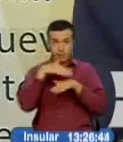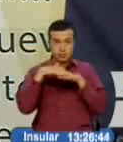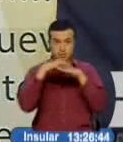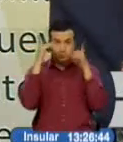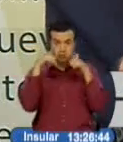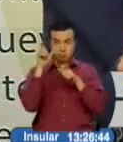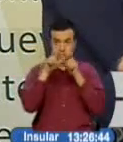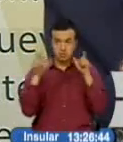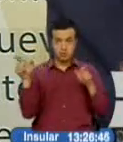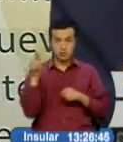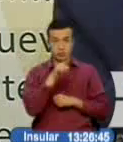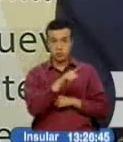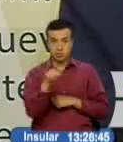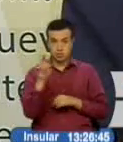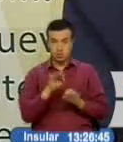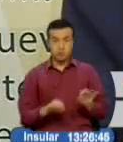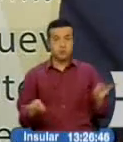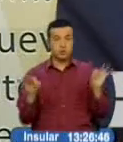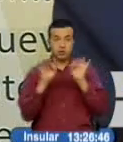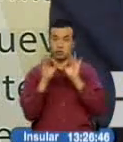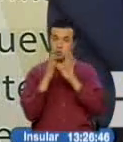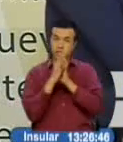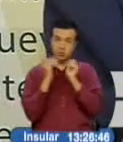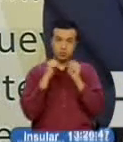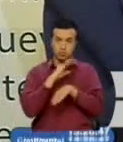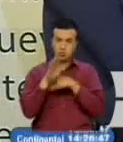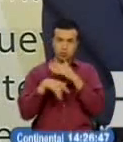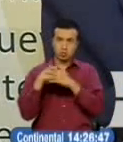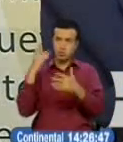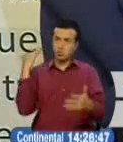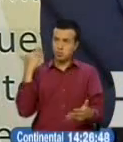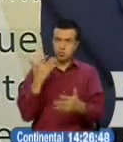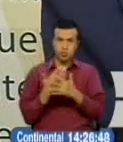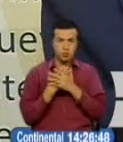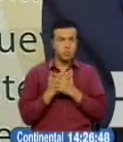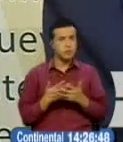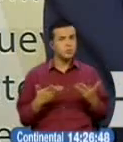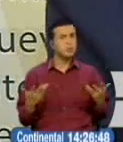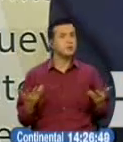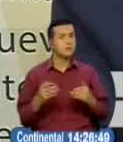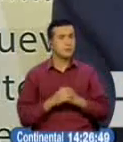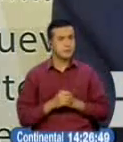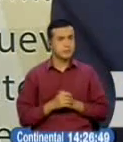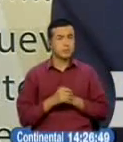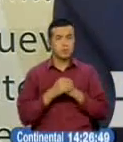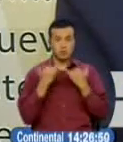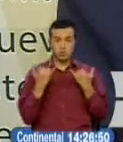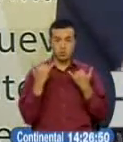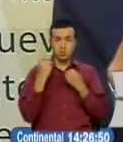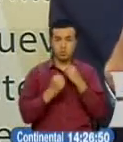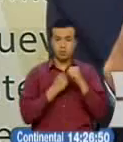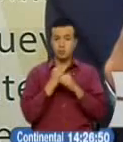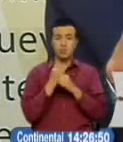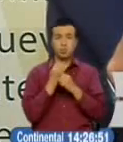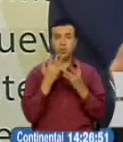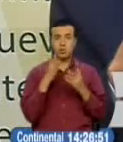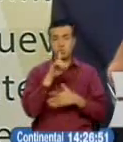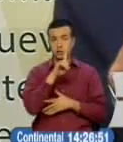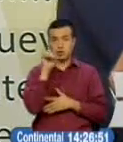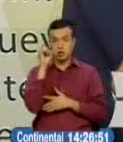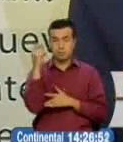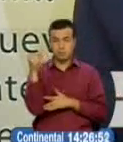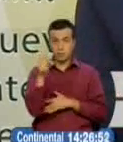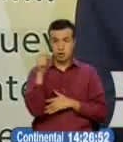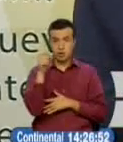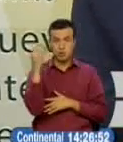y aquellas personas que es importante entender, ¿no?, todo el pasivo que tenemos. Es decir, este año vamos a tener aproximadamente 100.000 chicos